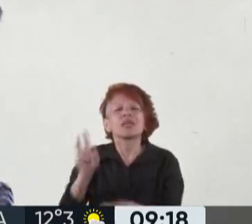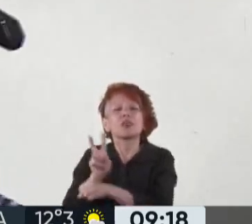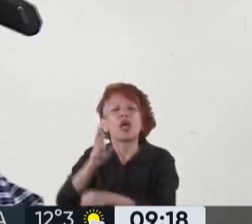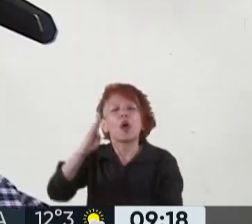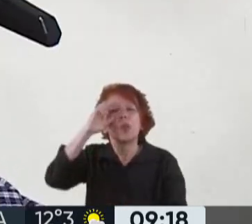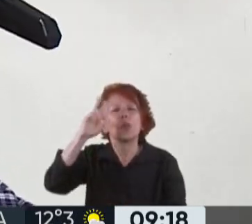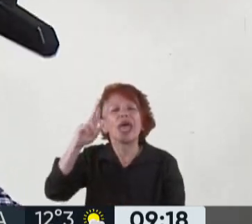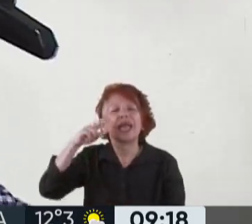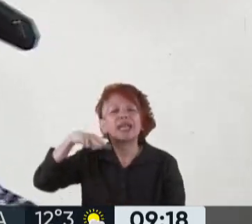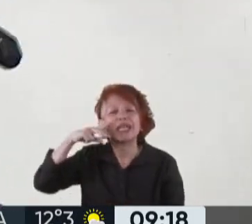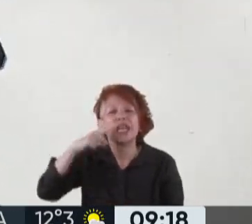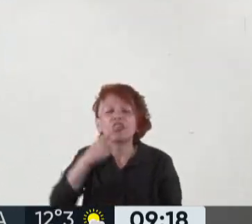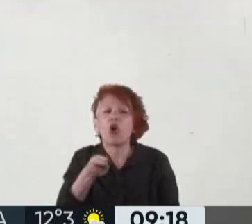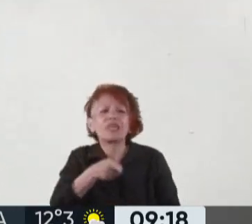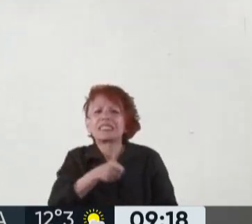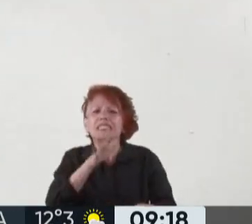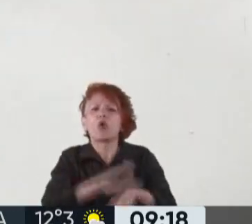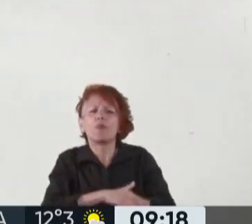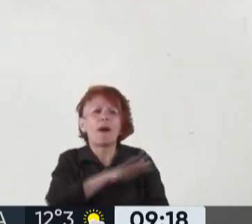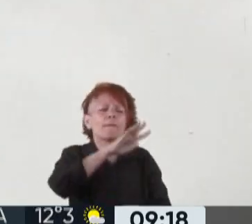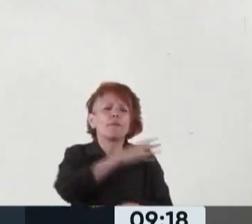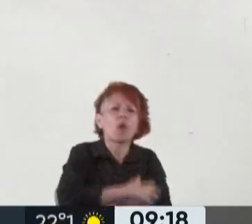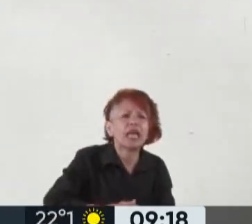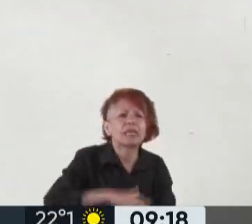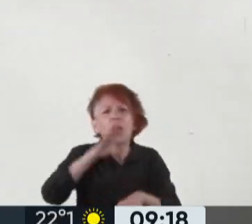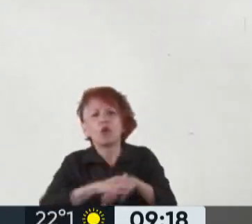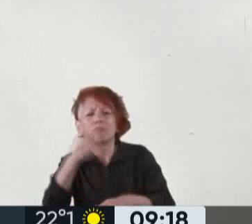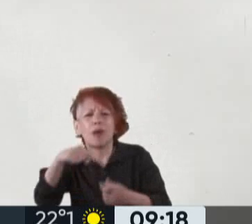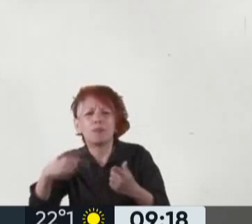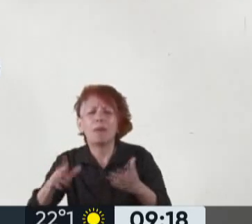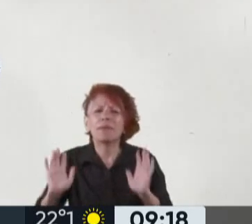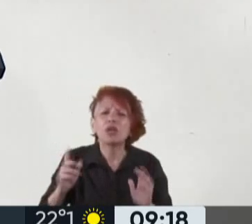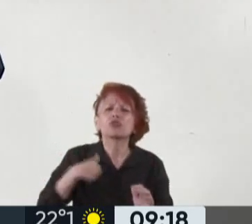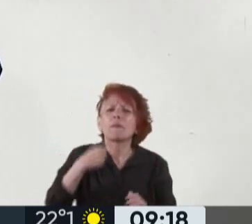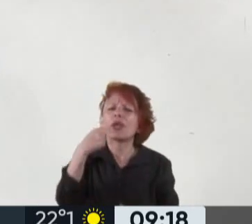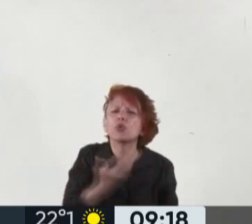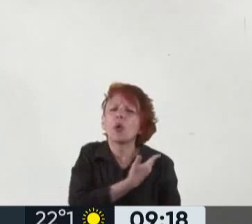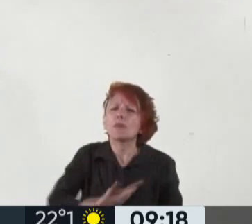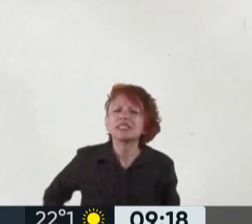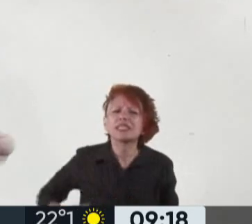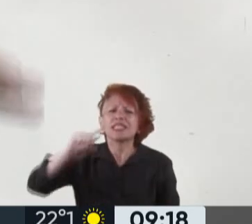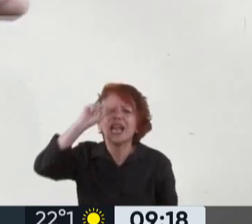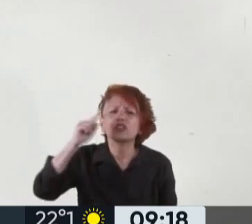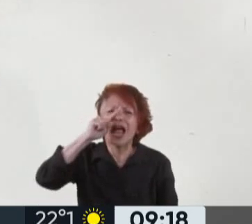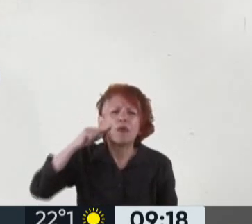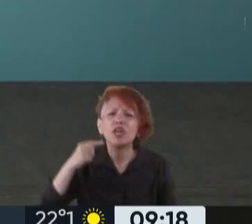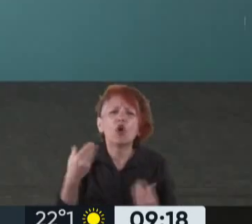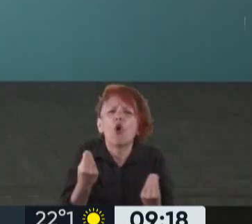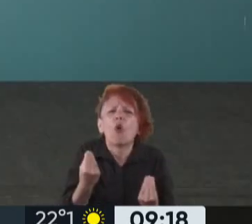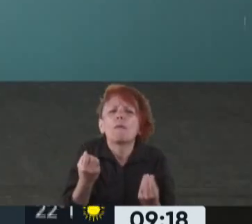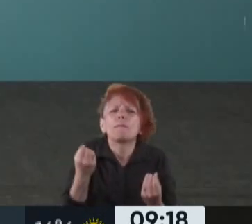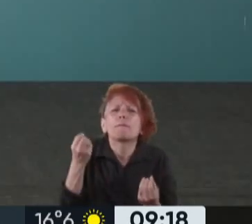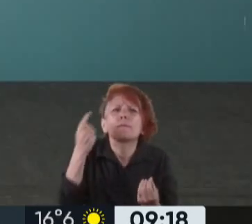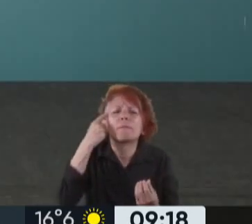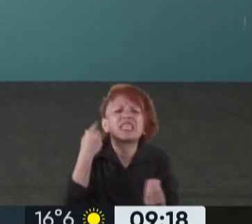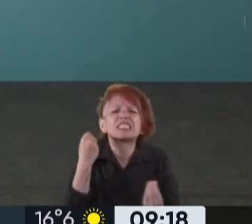pobreza, ahora dice que es el Poder Judicial. Para el presidente de la Nación, ¿cuál es el problema concreto que da como resultado estas situaciones que